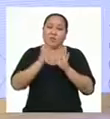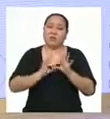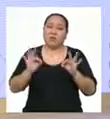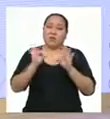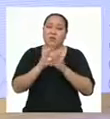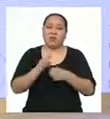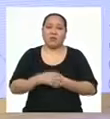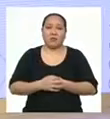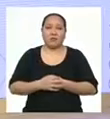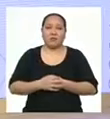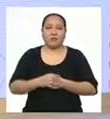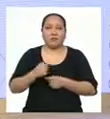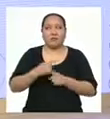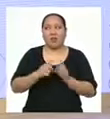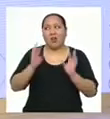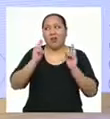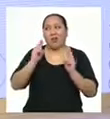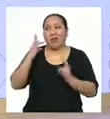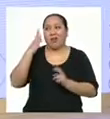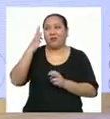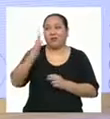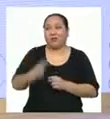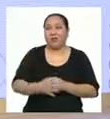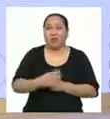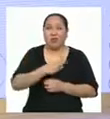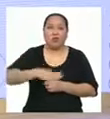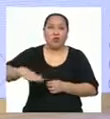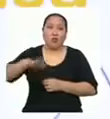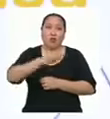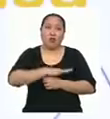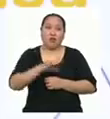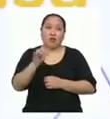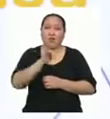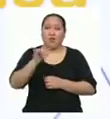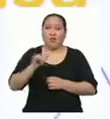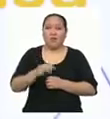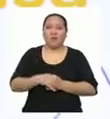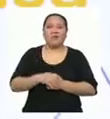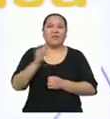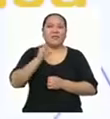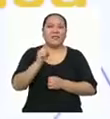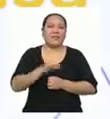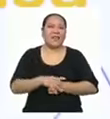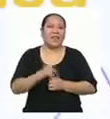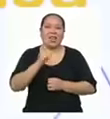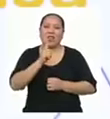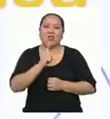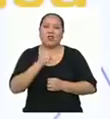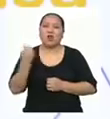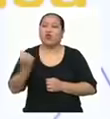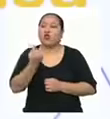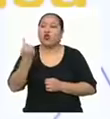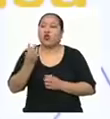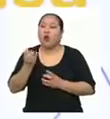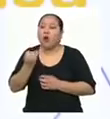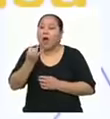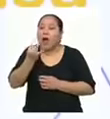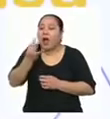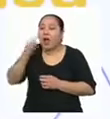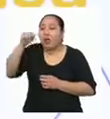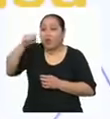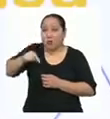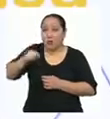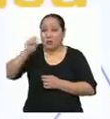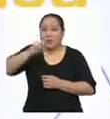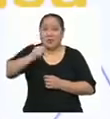es. Pero espero que en el futuro sea lo habitual y se vuelva el promedio. Que deje de ser un privilegio para volverse lo